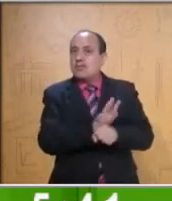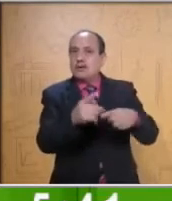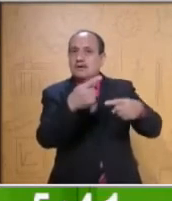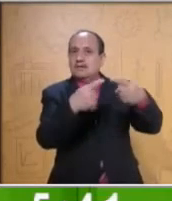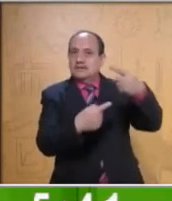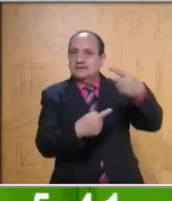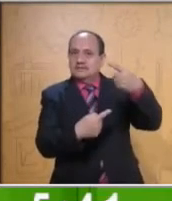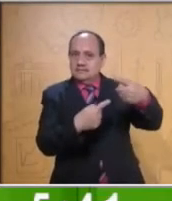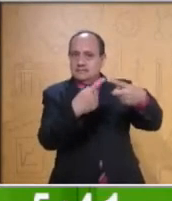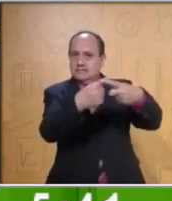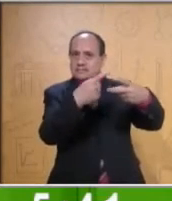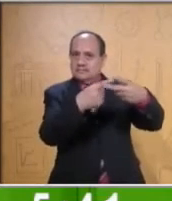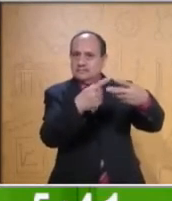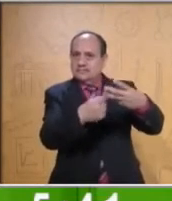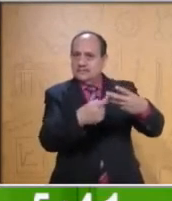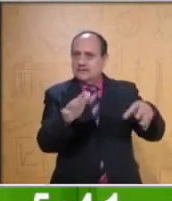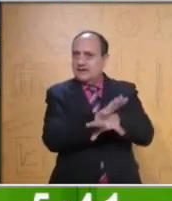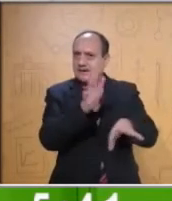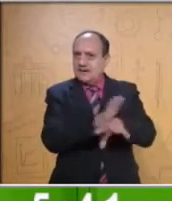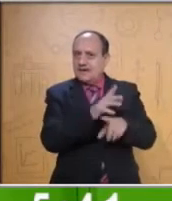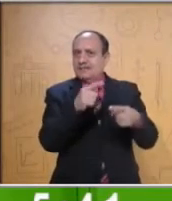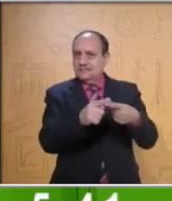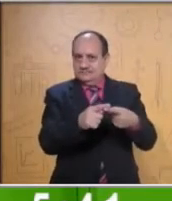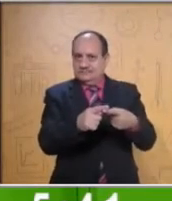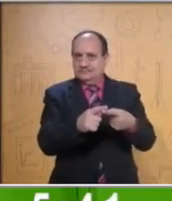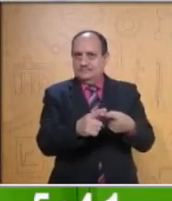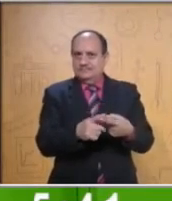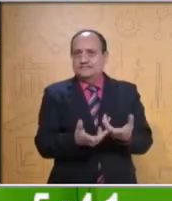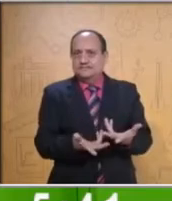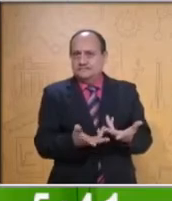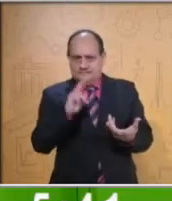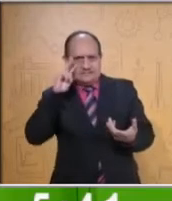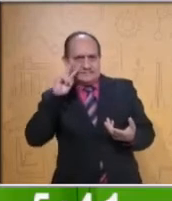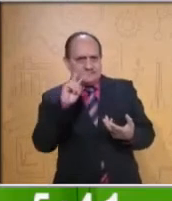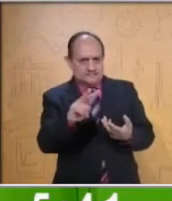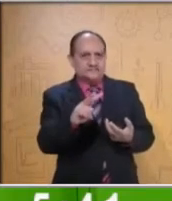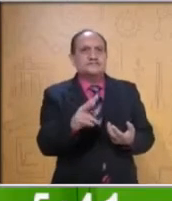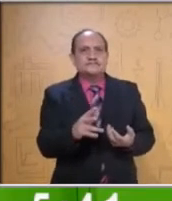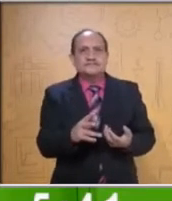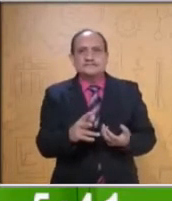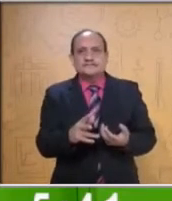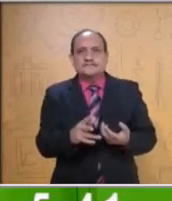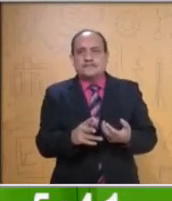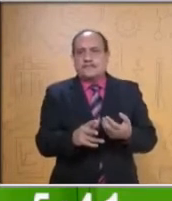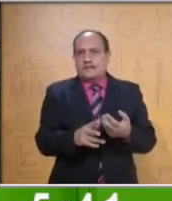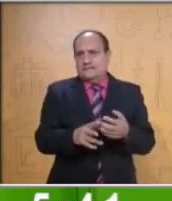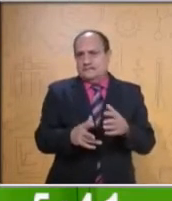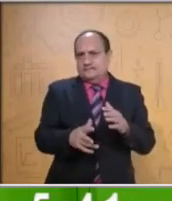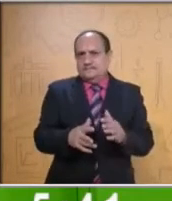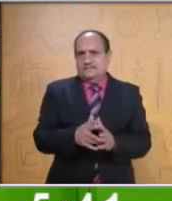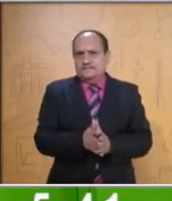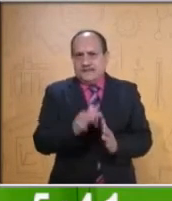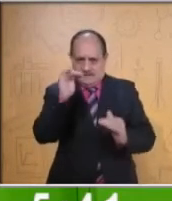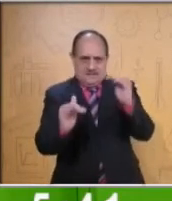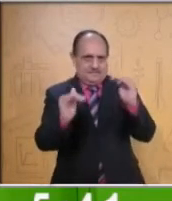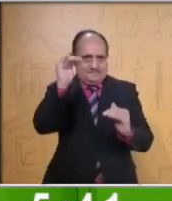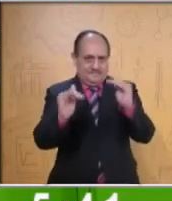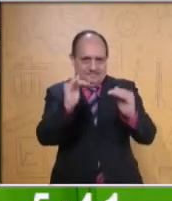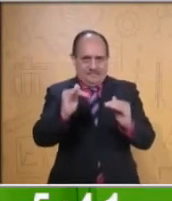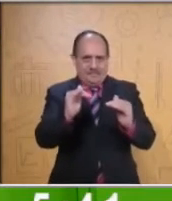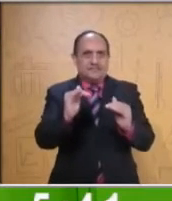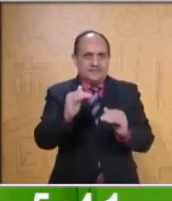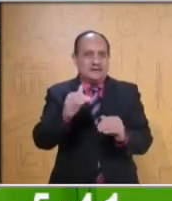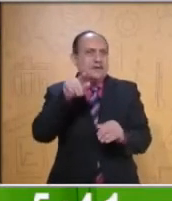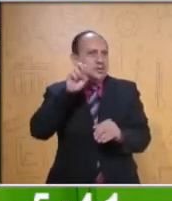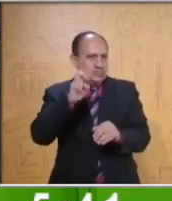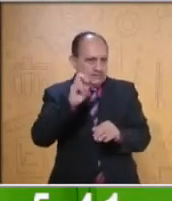de tendencia central son las que se están afectando. Checamos entonces en la media aritmética este problema, ustedes ya lo